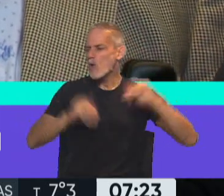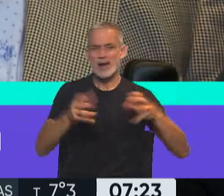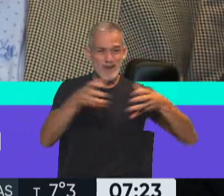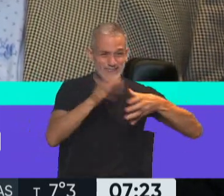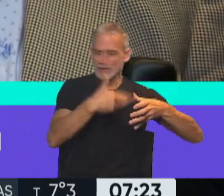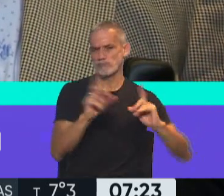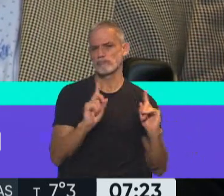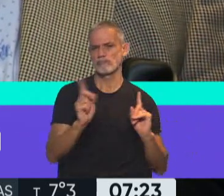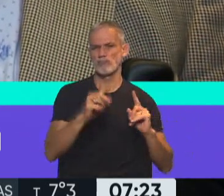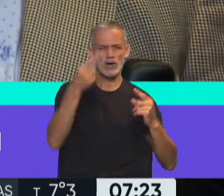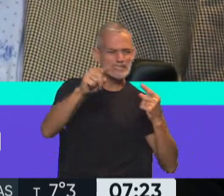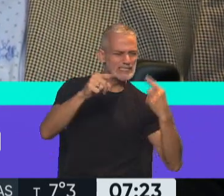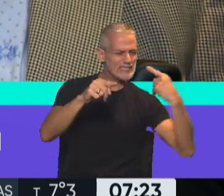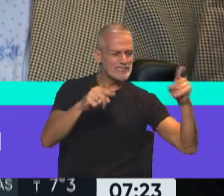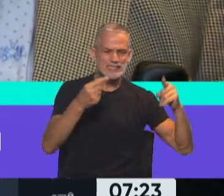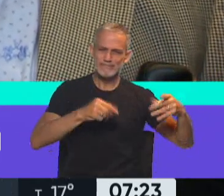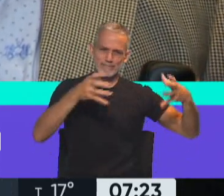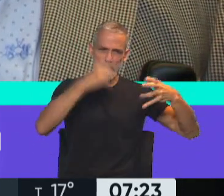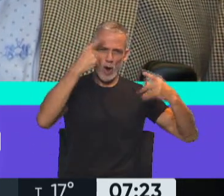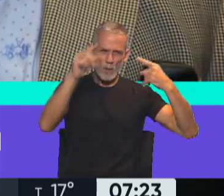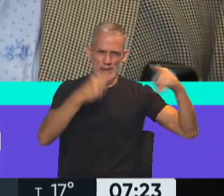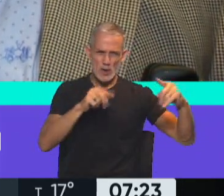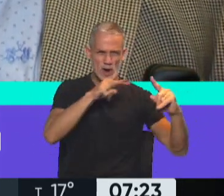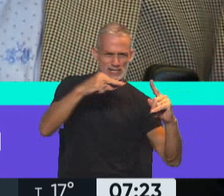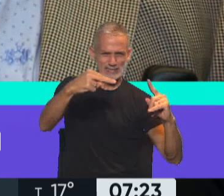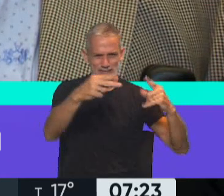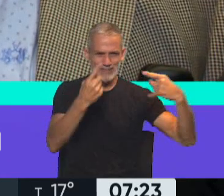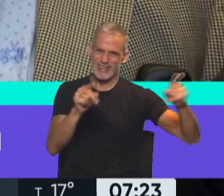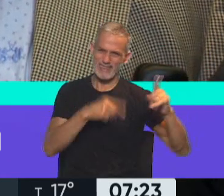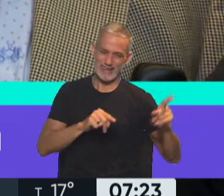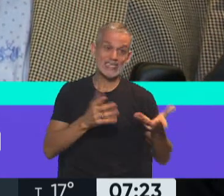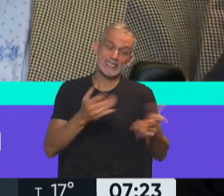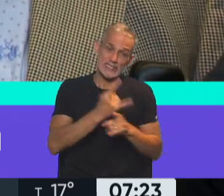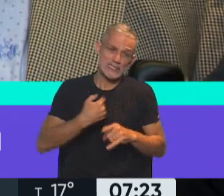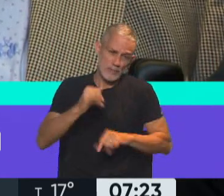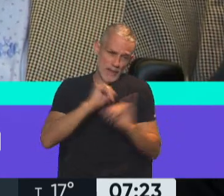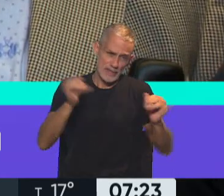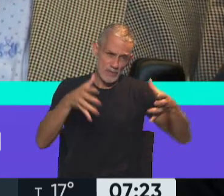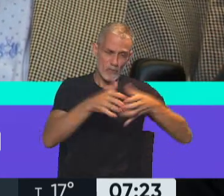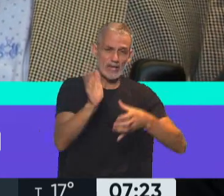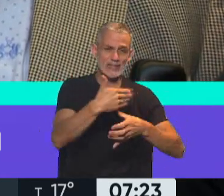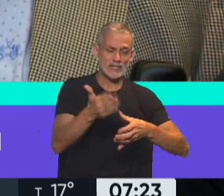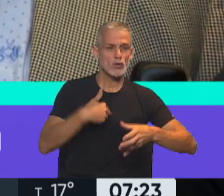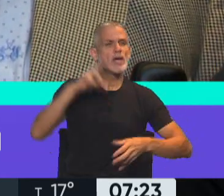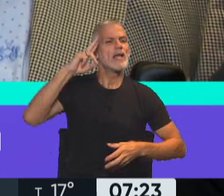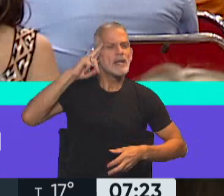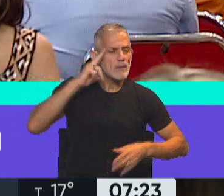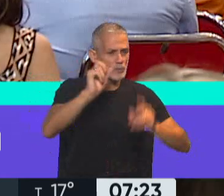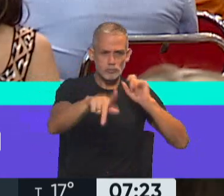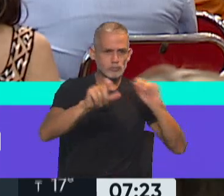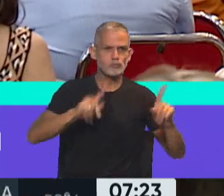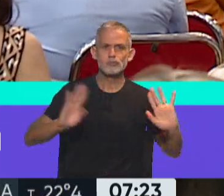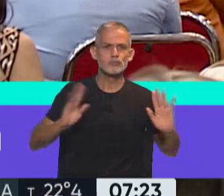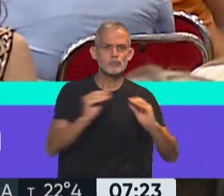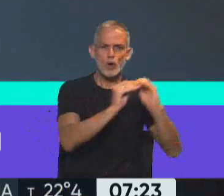todos siempre tuvimos en claro que había miradas distintas siempre dijimos dijimos que íbamos a respetar la posición de cada